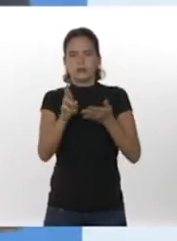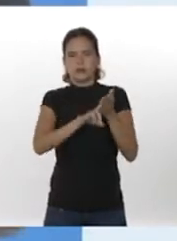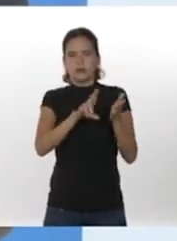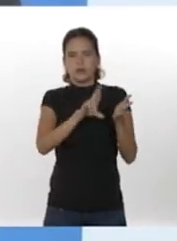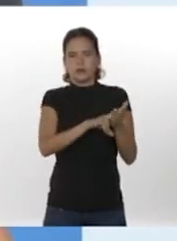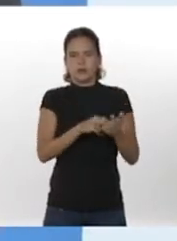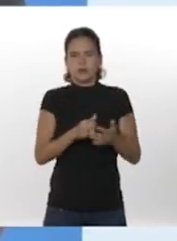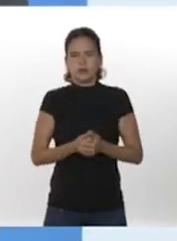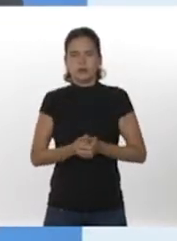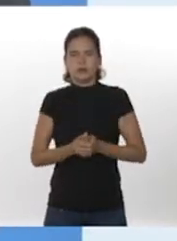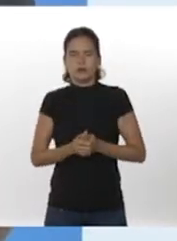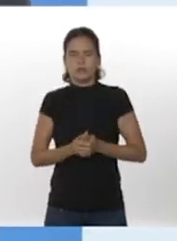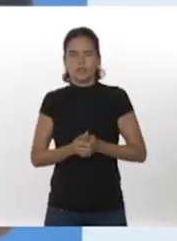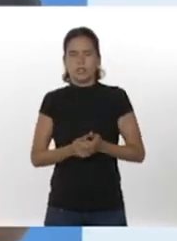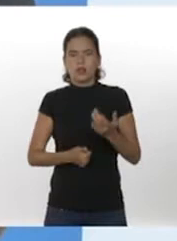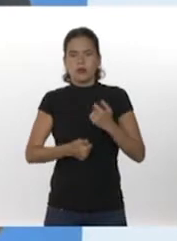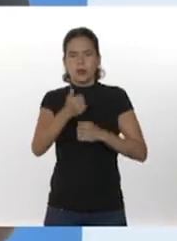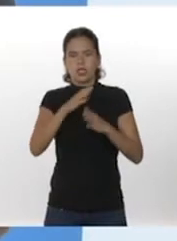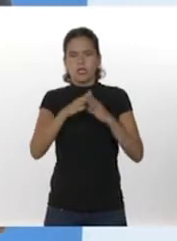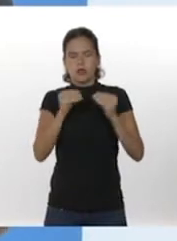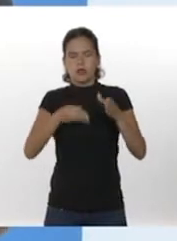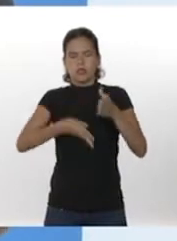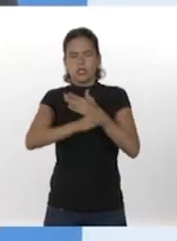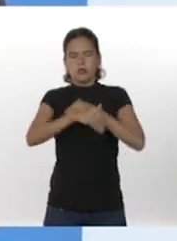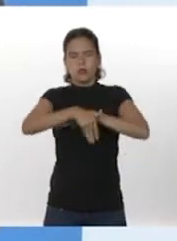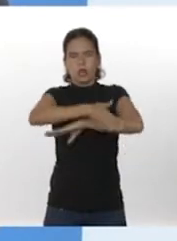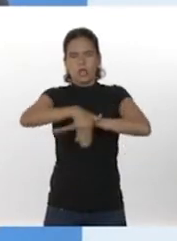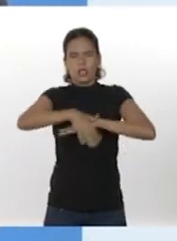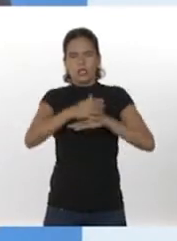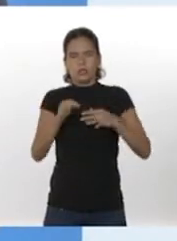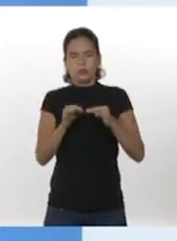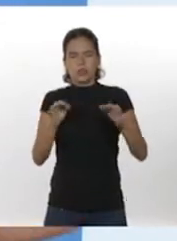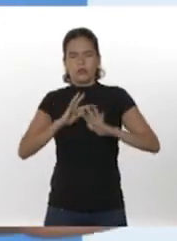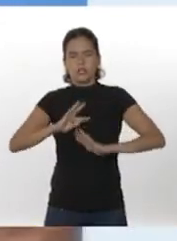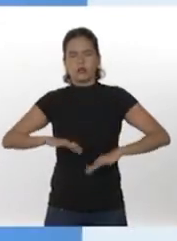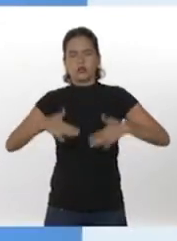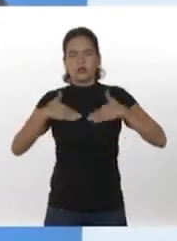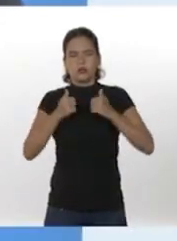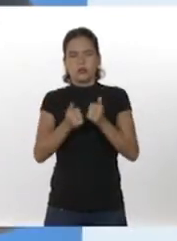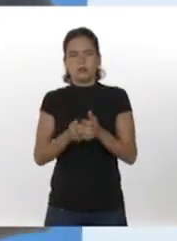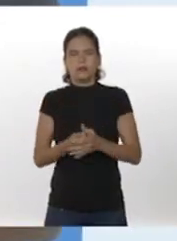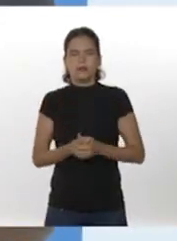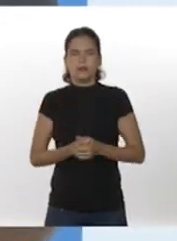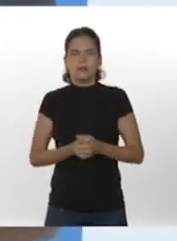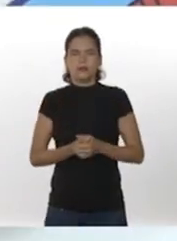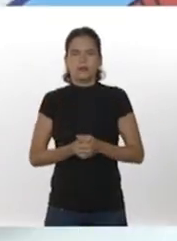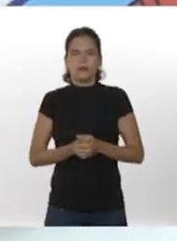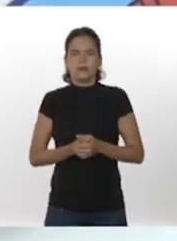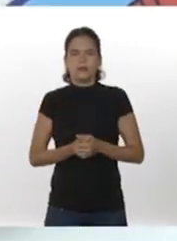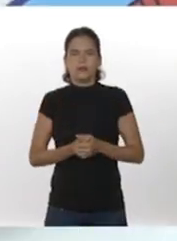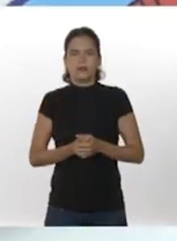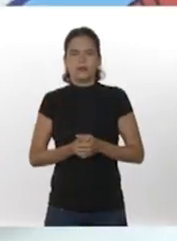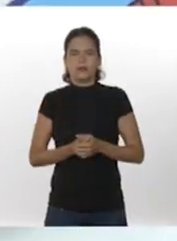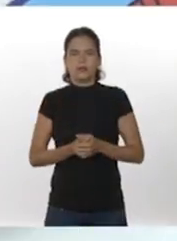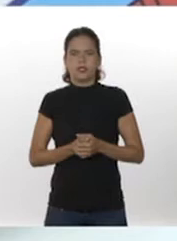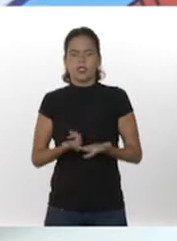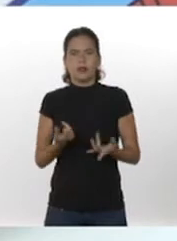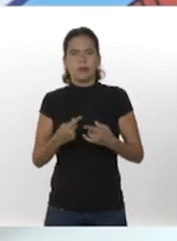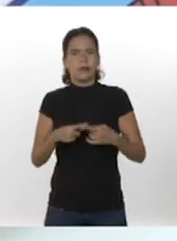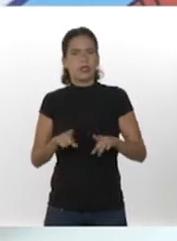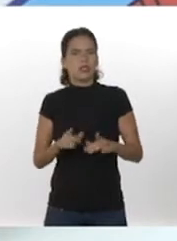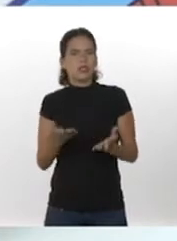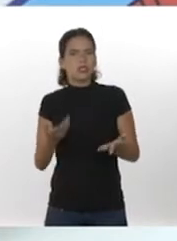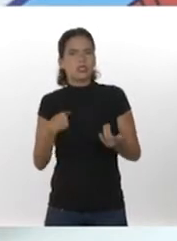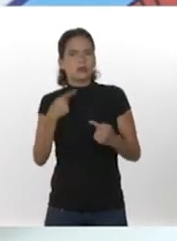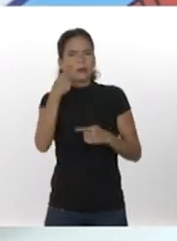de las manos con agua y jabón y sobre todo si salimos a la calle, mantener un distanciamiento físico saludable. Así es, César, pero ¿qué tal te